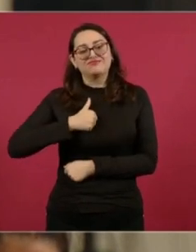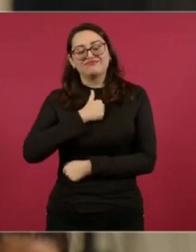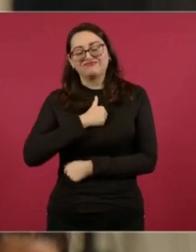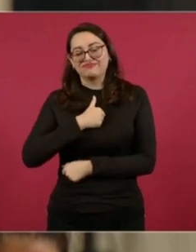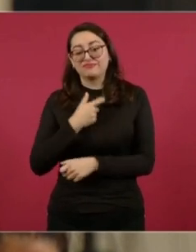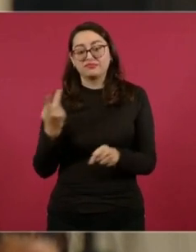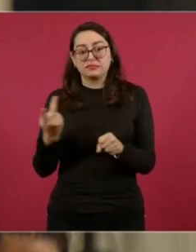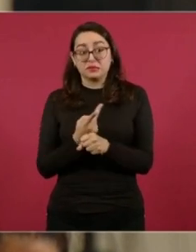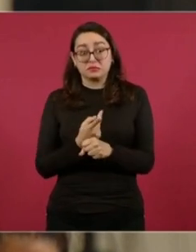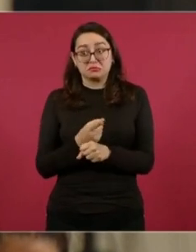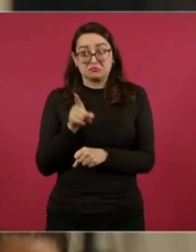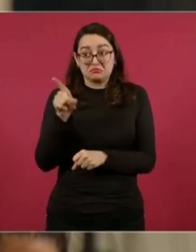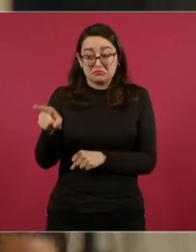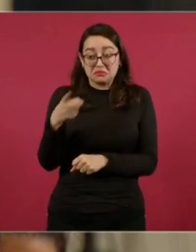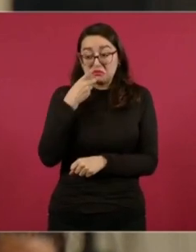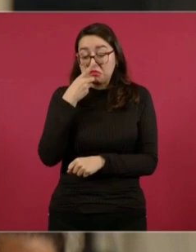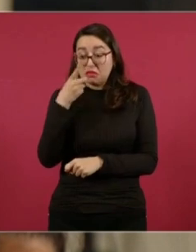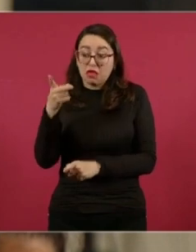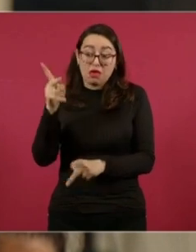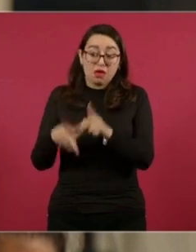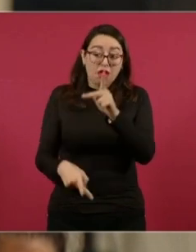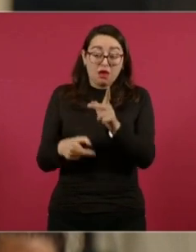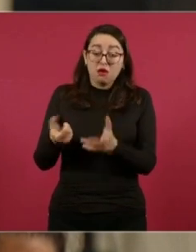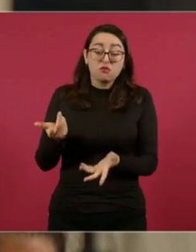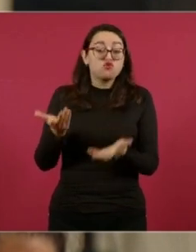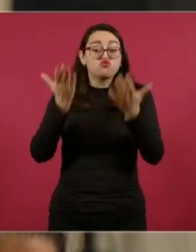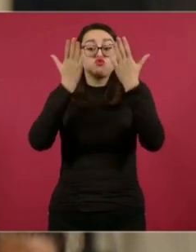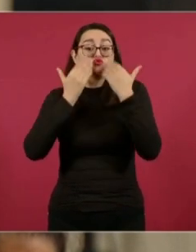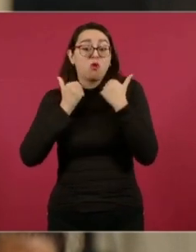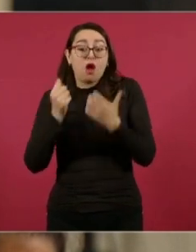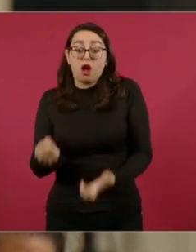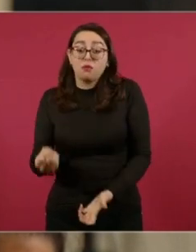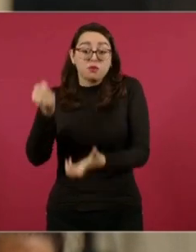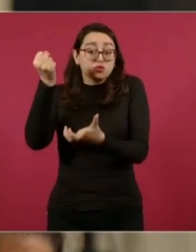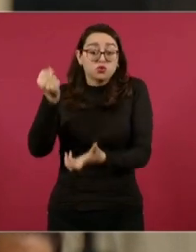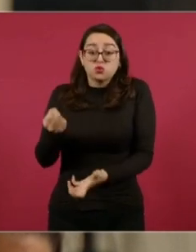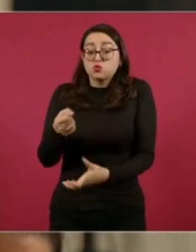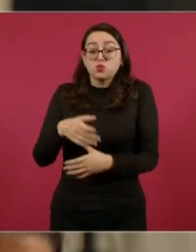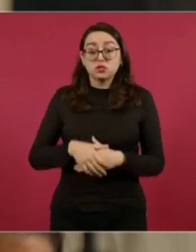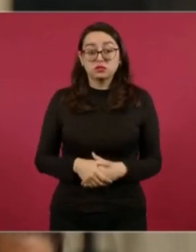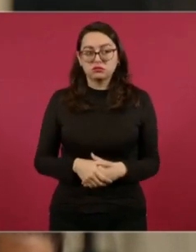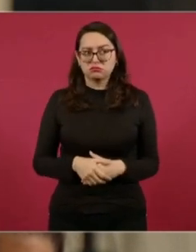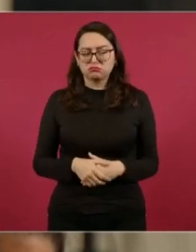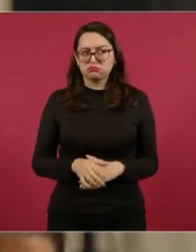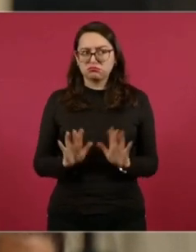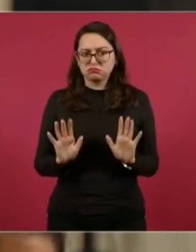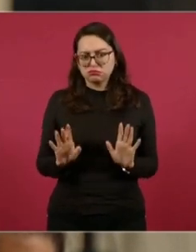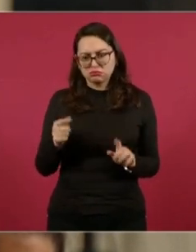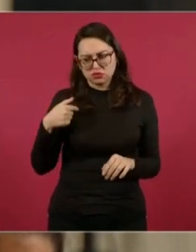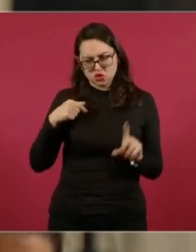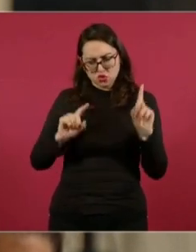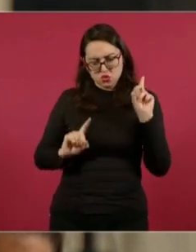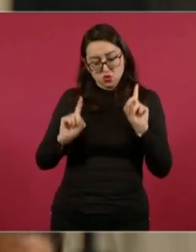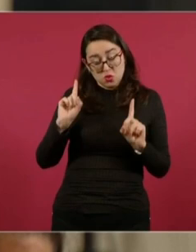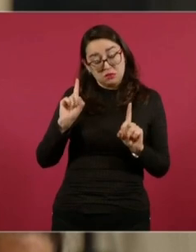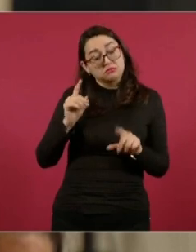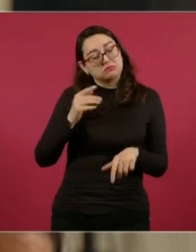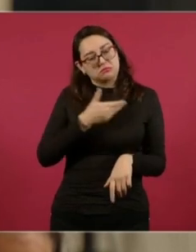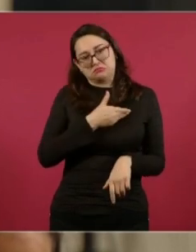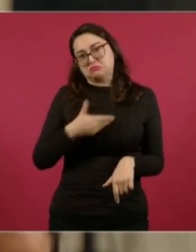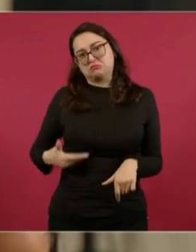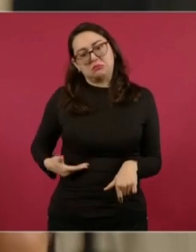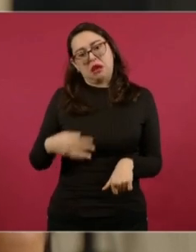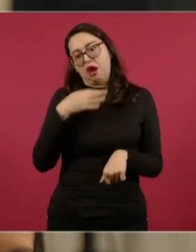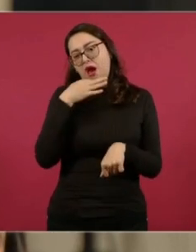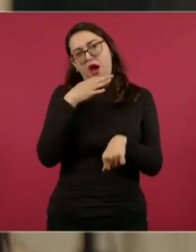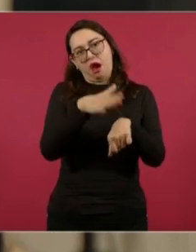de presupuesto no le ha permitido seguir en esta situación. Únicamente se lo informo para que usted esté enterado. Pero la